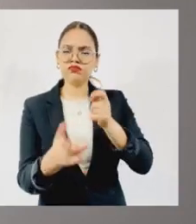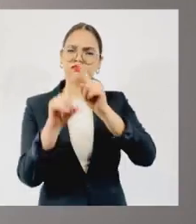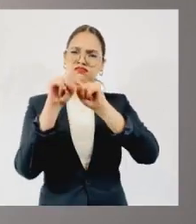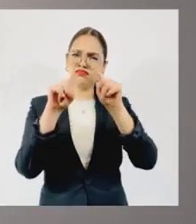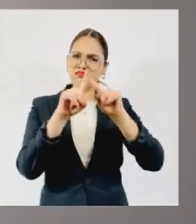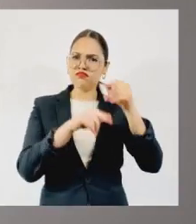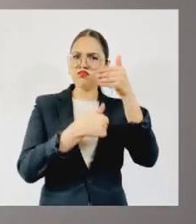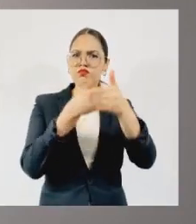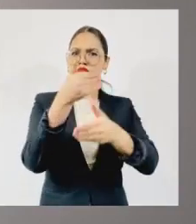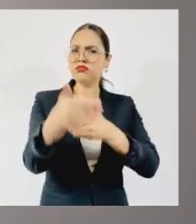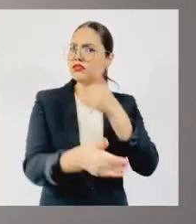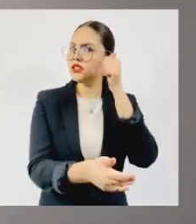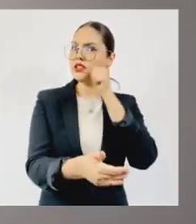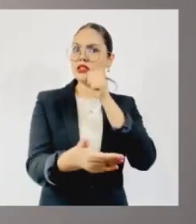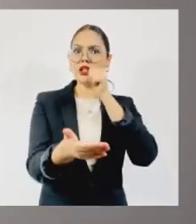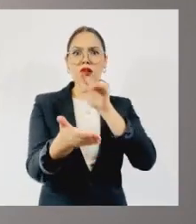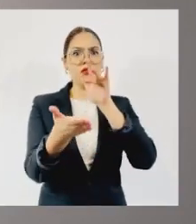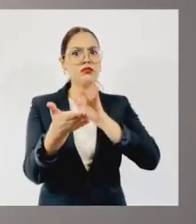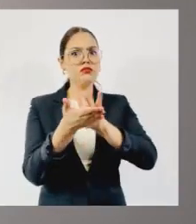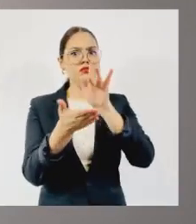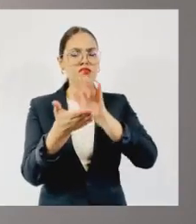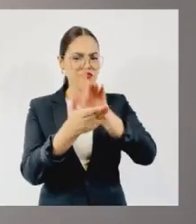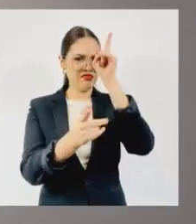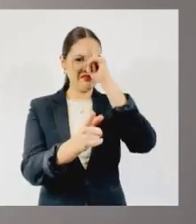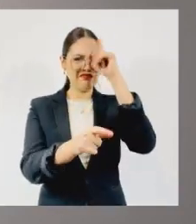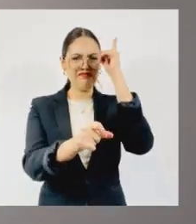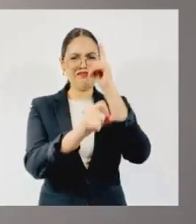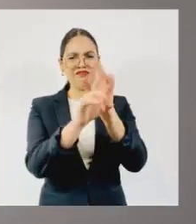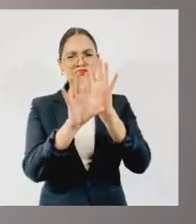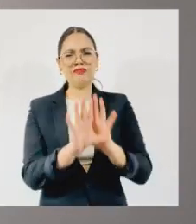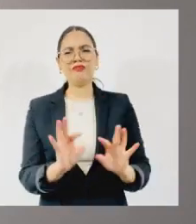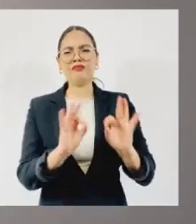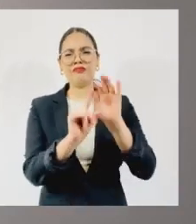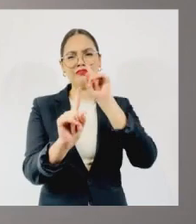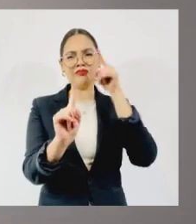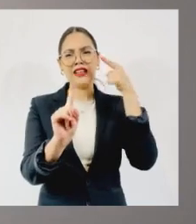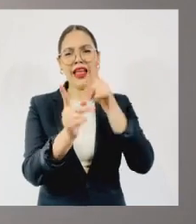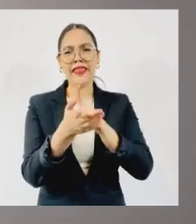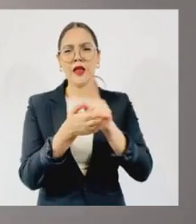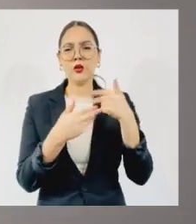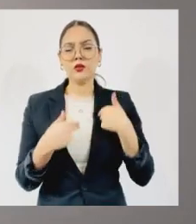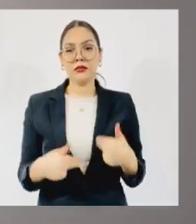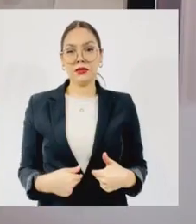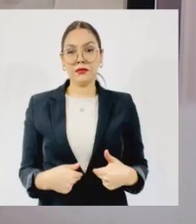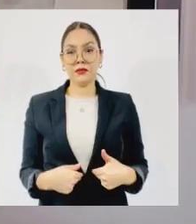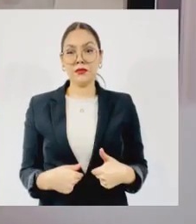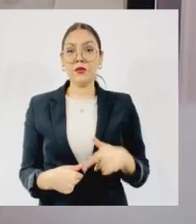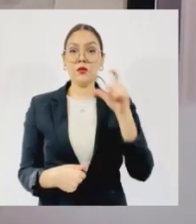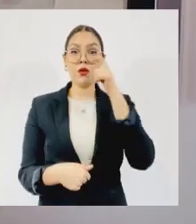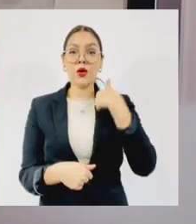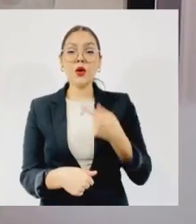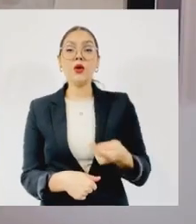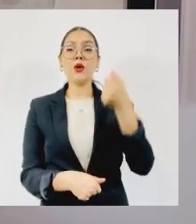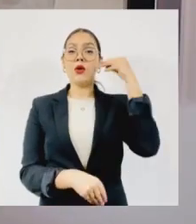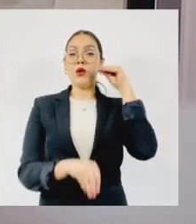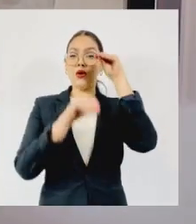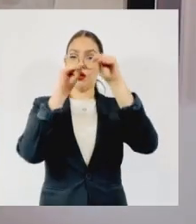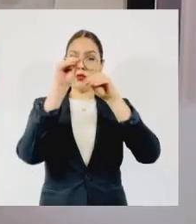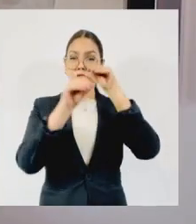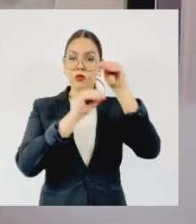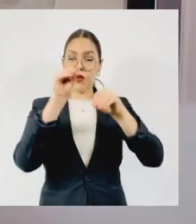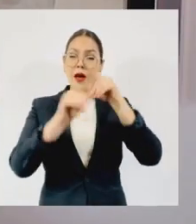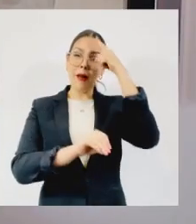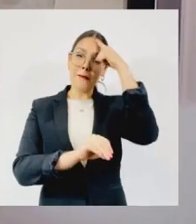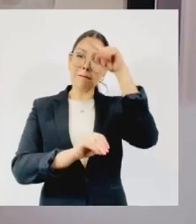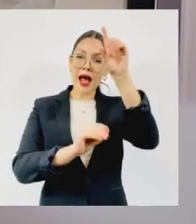progresistas porque consideré los derechos humanos prioritarios y fue para la gente. Cuando construí la